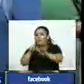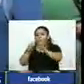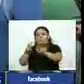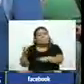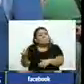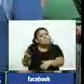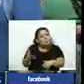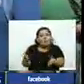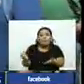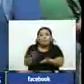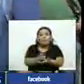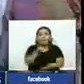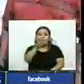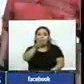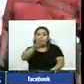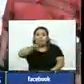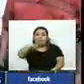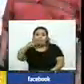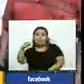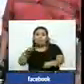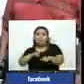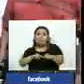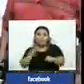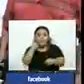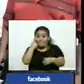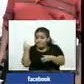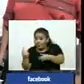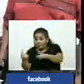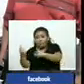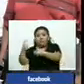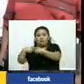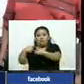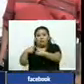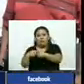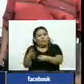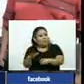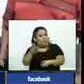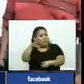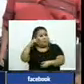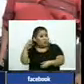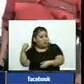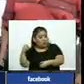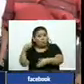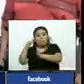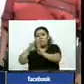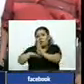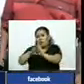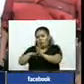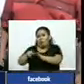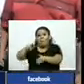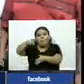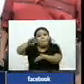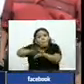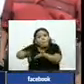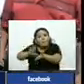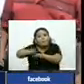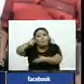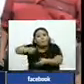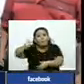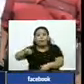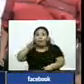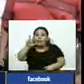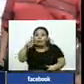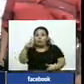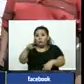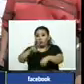los $24,000. Y la gente que está afiliado no son menos de 500 trabajadores que están aportando su cuota de $3 cada